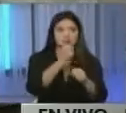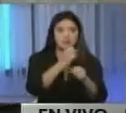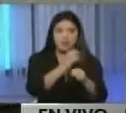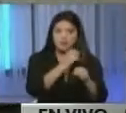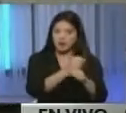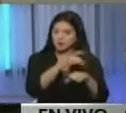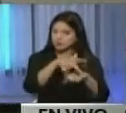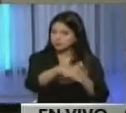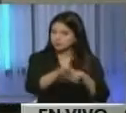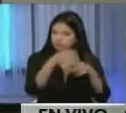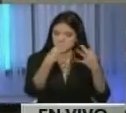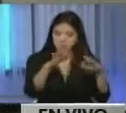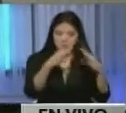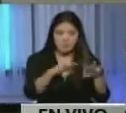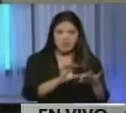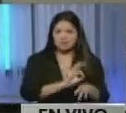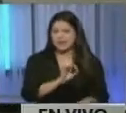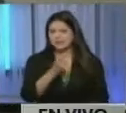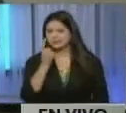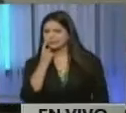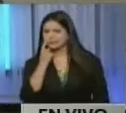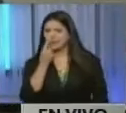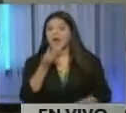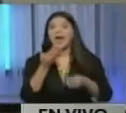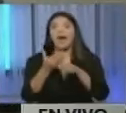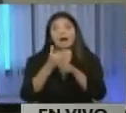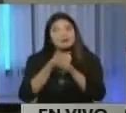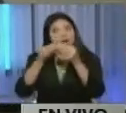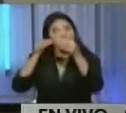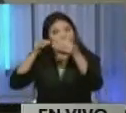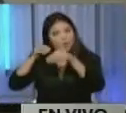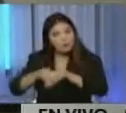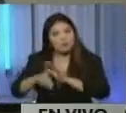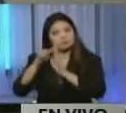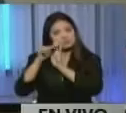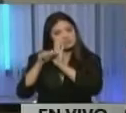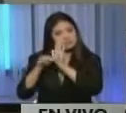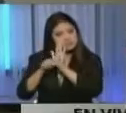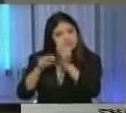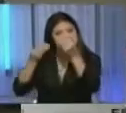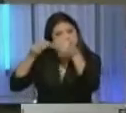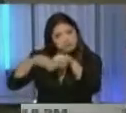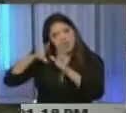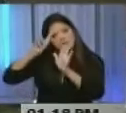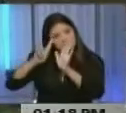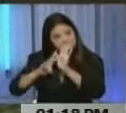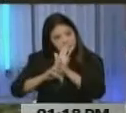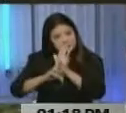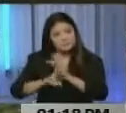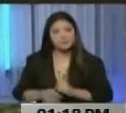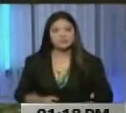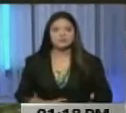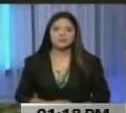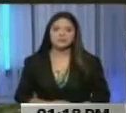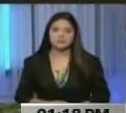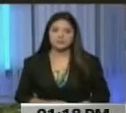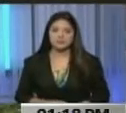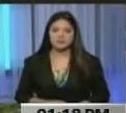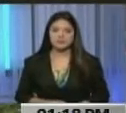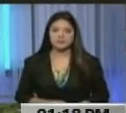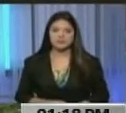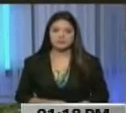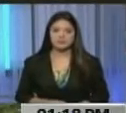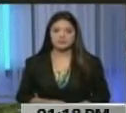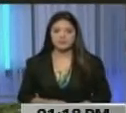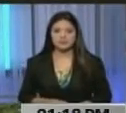mismas, sin perjuicio de lo acordado en el cese del fuego y hostilidades bilateral y definitivo. Las